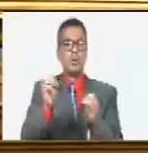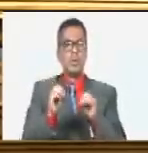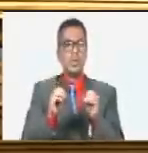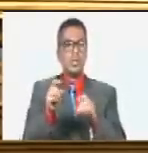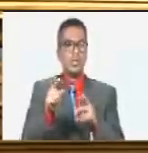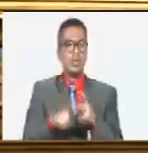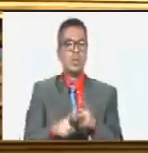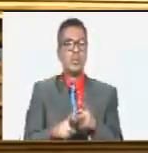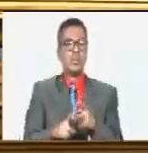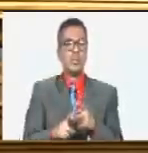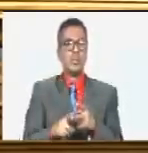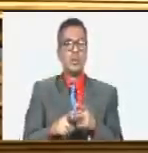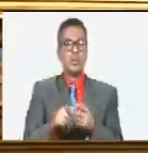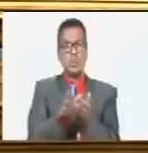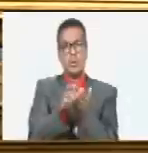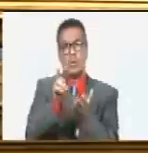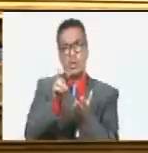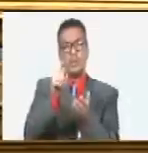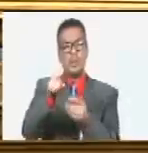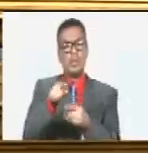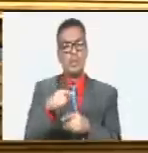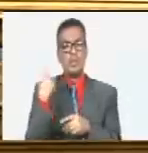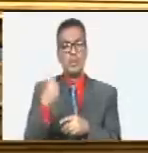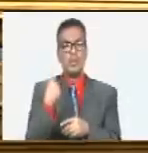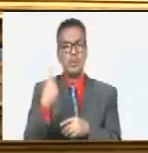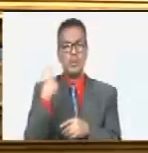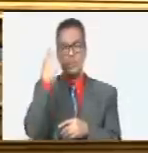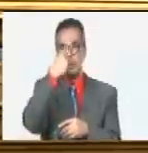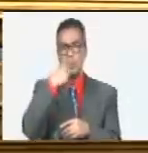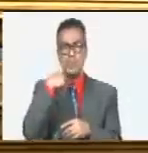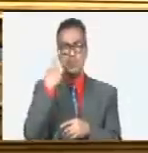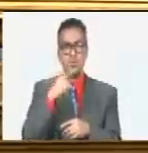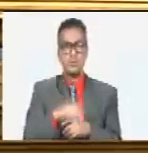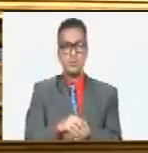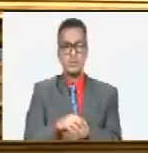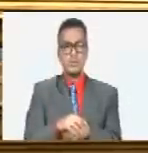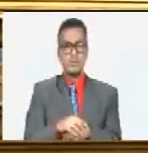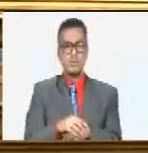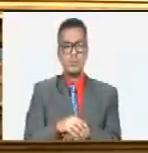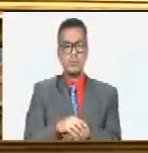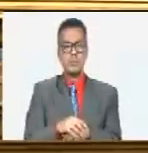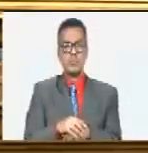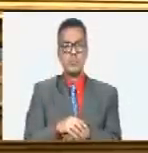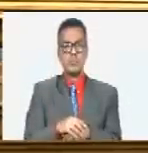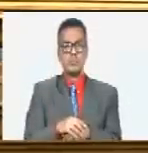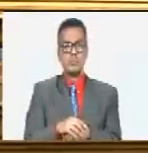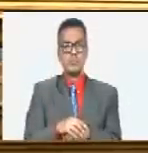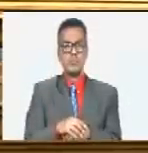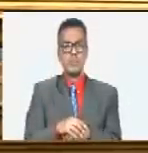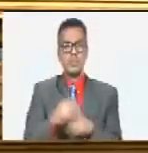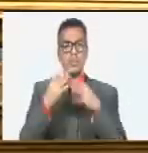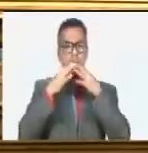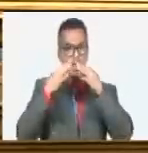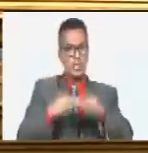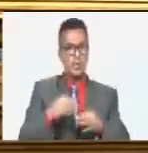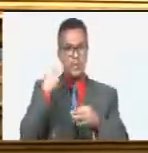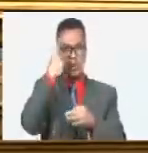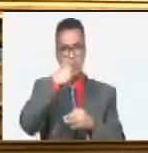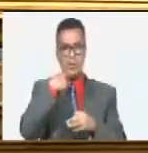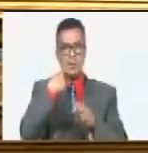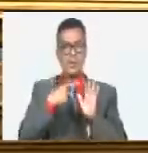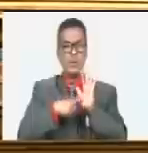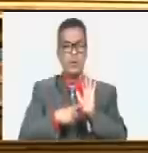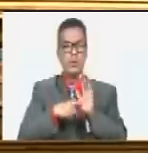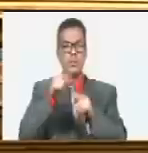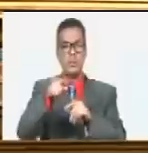Esparta. Solamente esos resultados. Esa es la verdadera tara, no hay otra. No hay otra tara. La verdadera tara es un sector